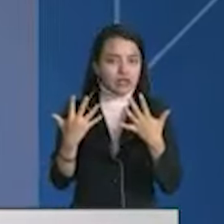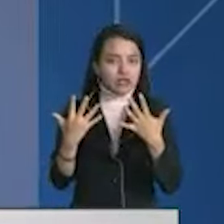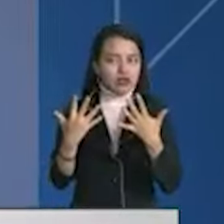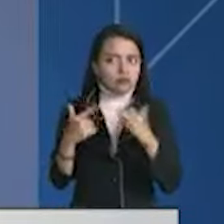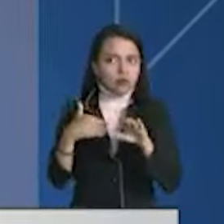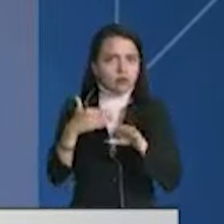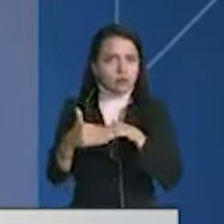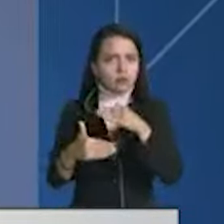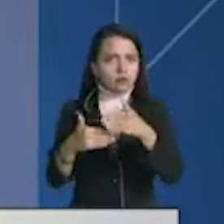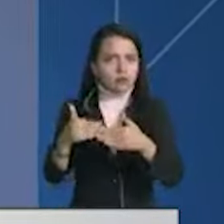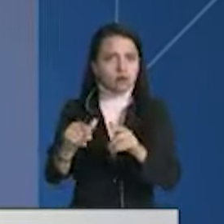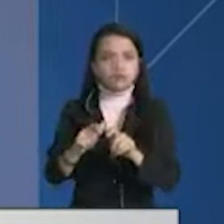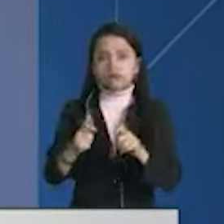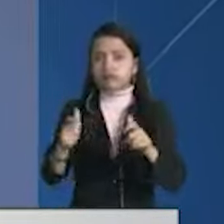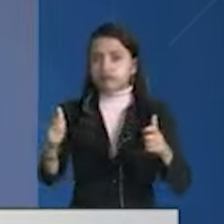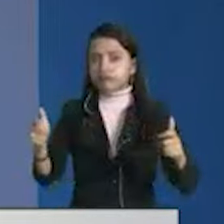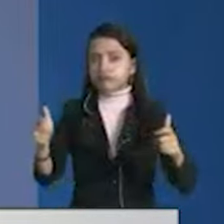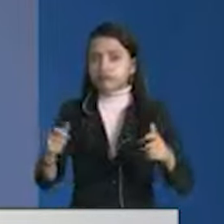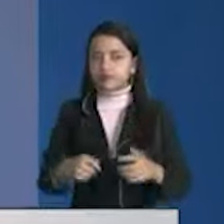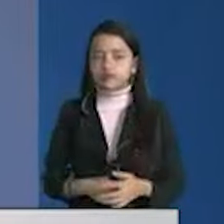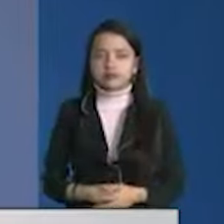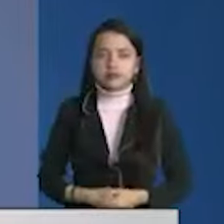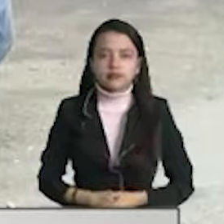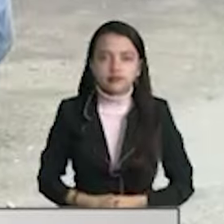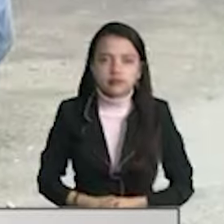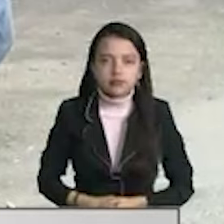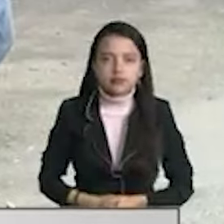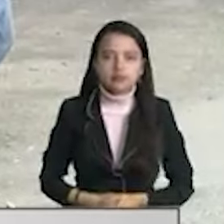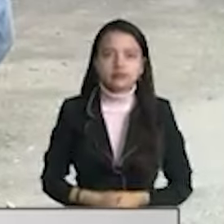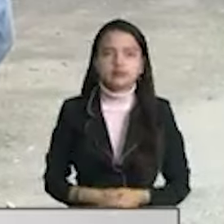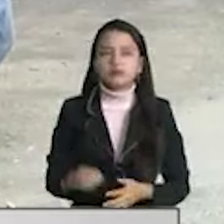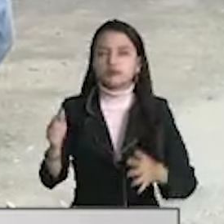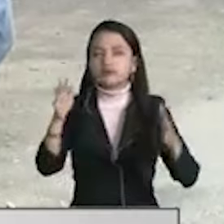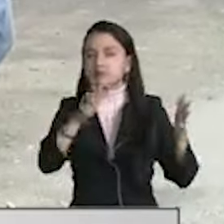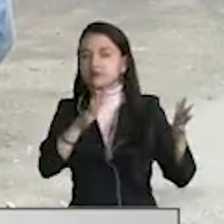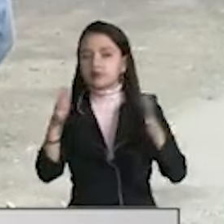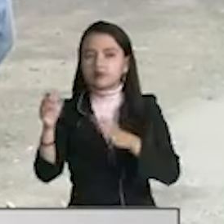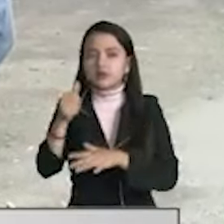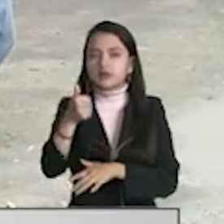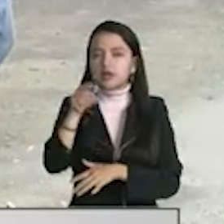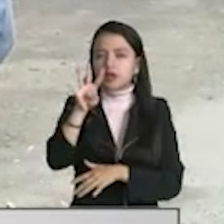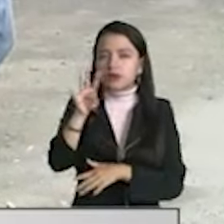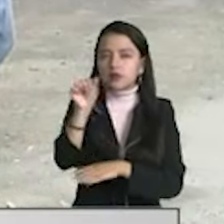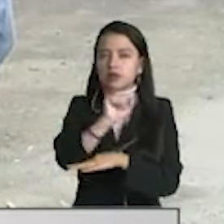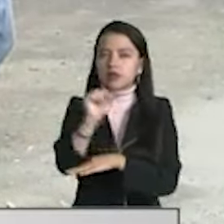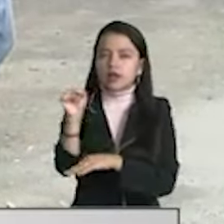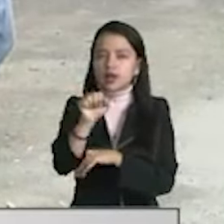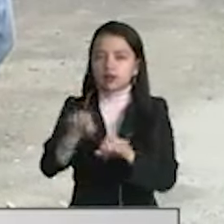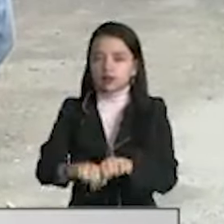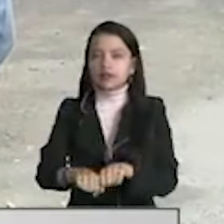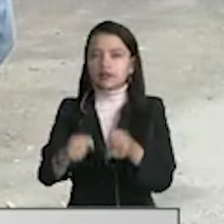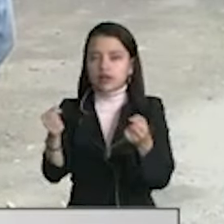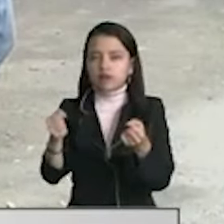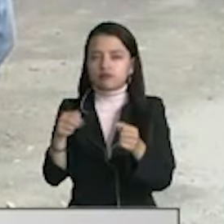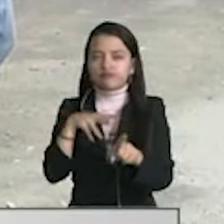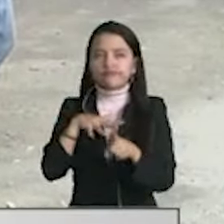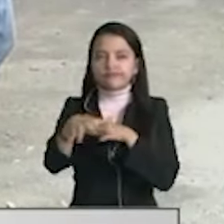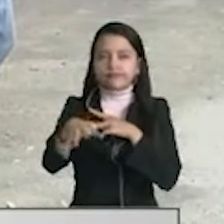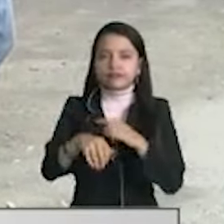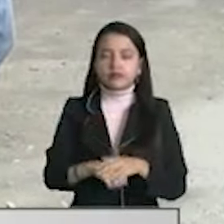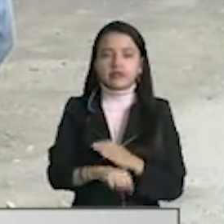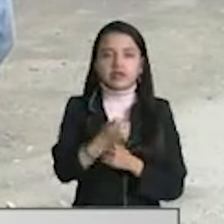cifra aumentó. Tenemos conocimiento que hasta el momento va un promedio de 14 vehículos comprometidos en el incidente y